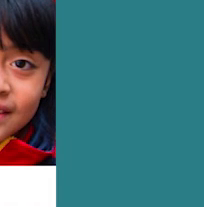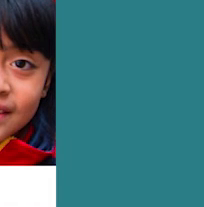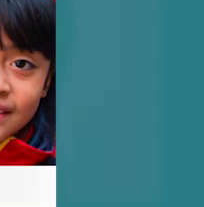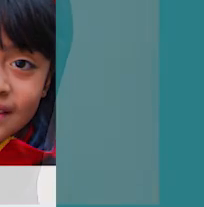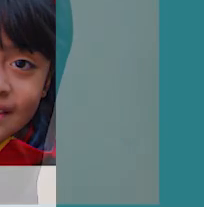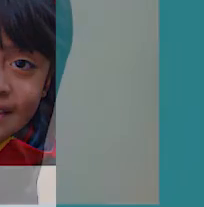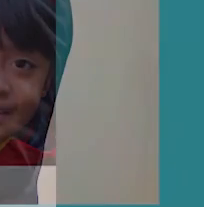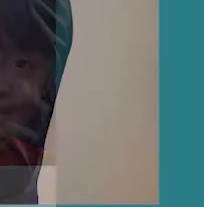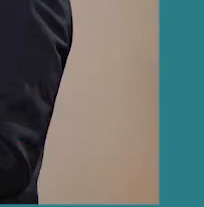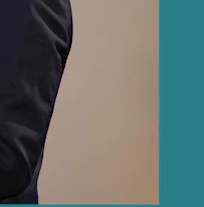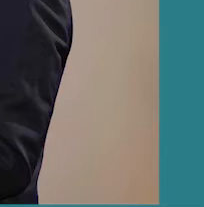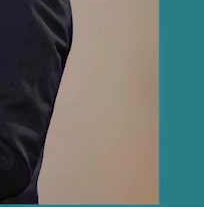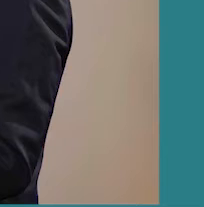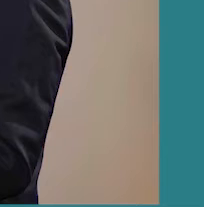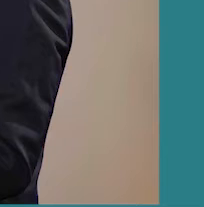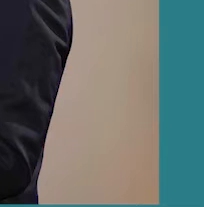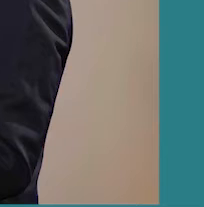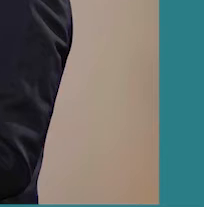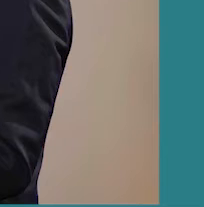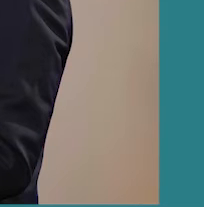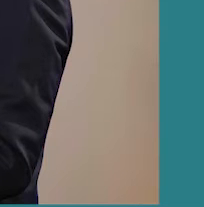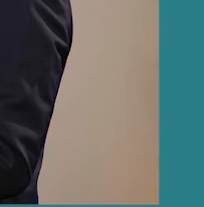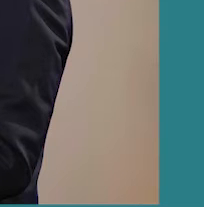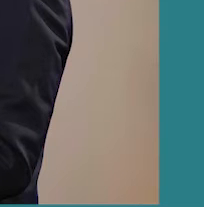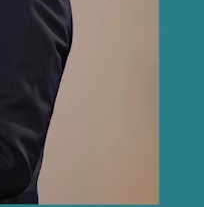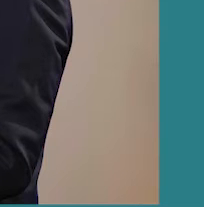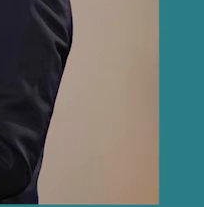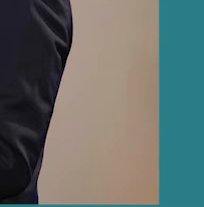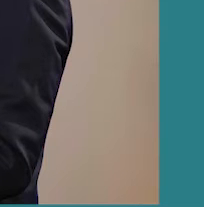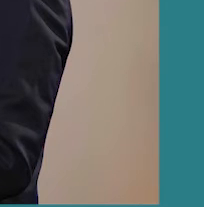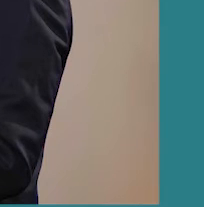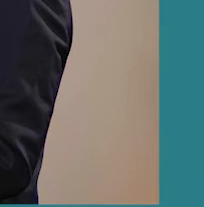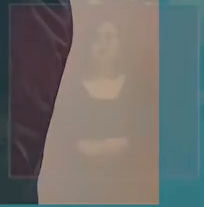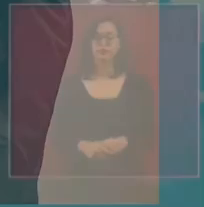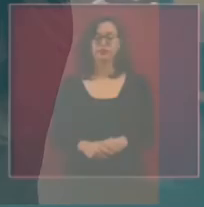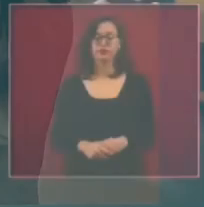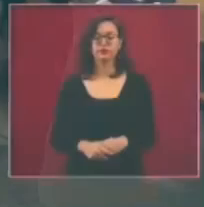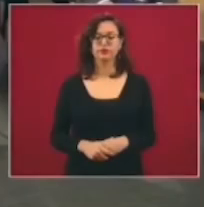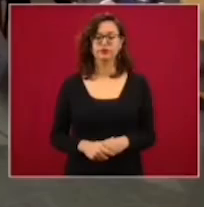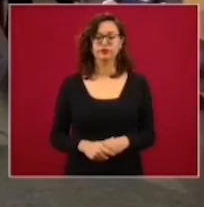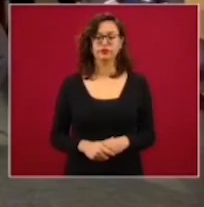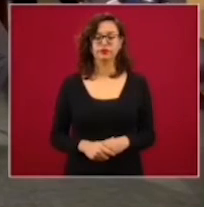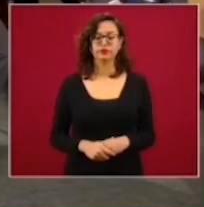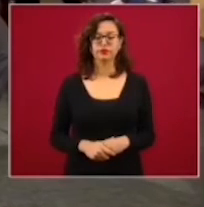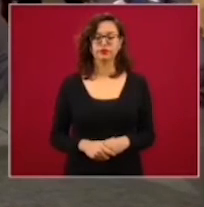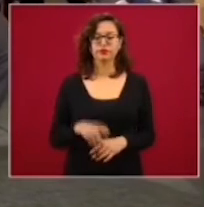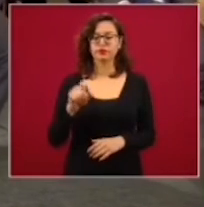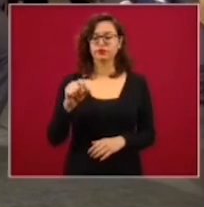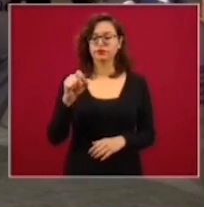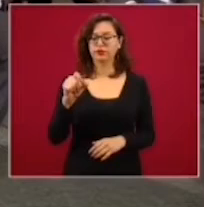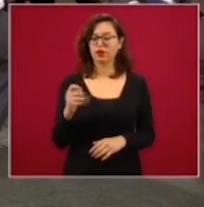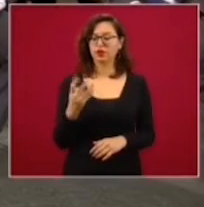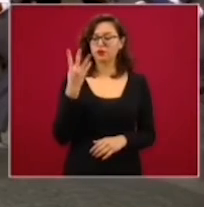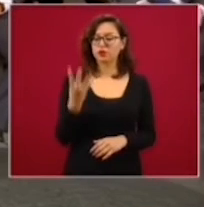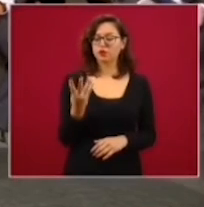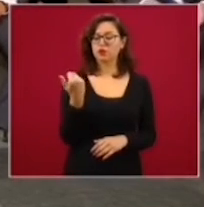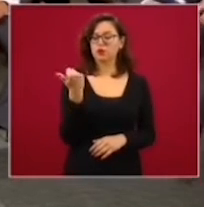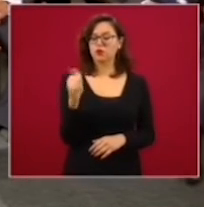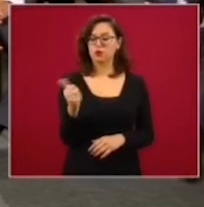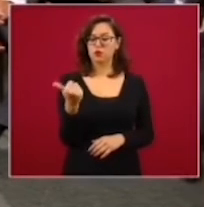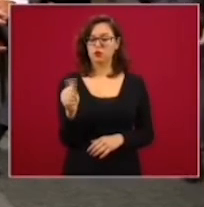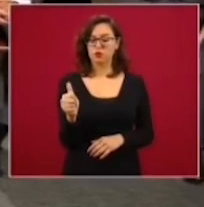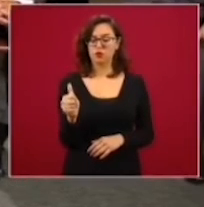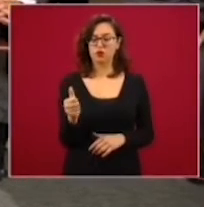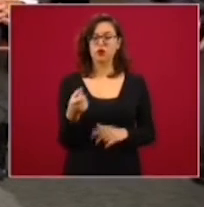de la SEP durante la conferencia del presidente Andrés Manuel López Obrador. El 24 de agosto